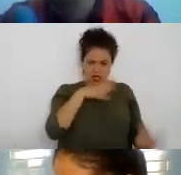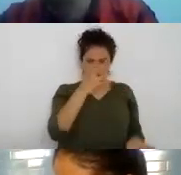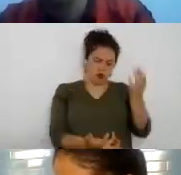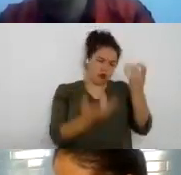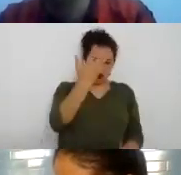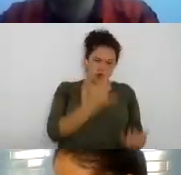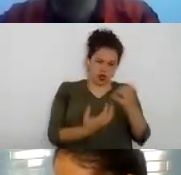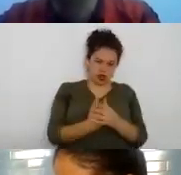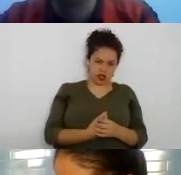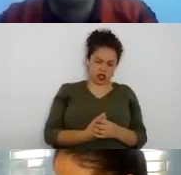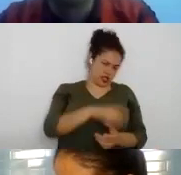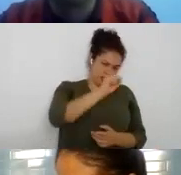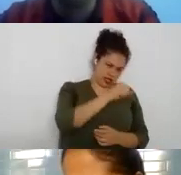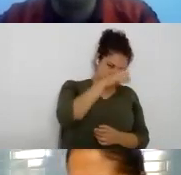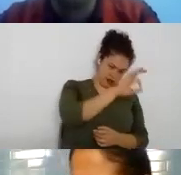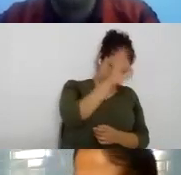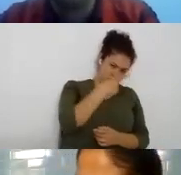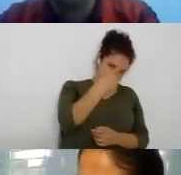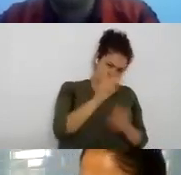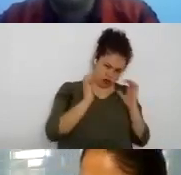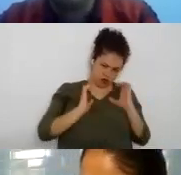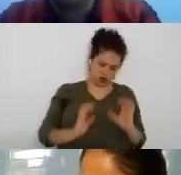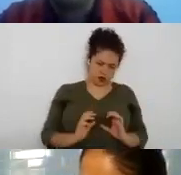el 60% del cuerpo, ¿no?